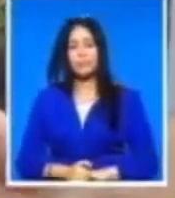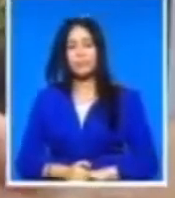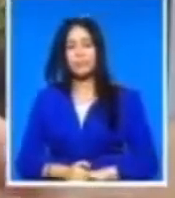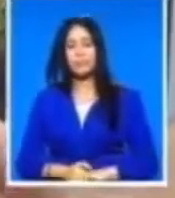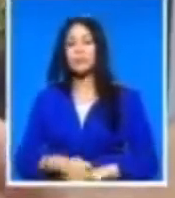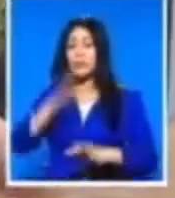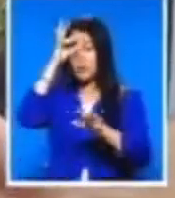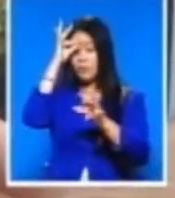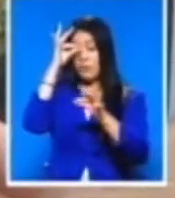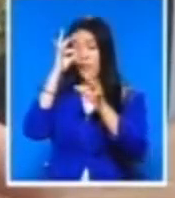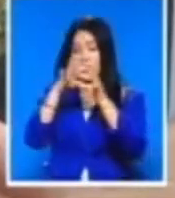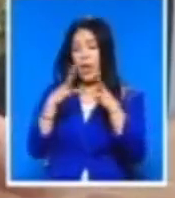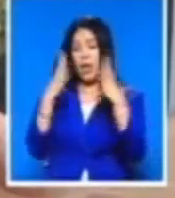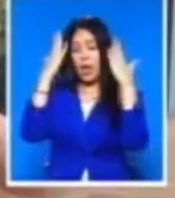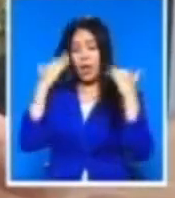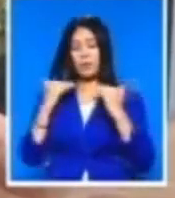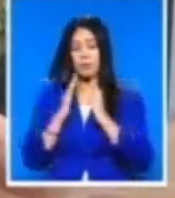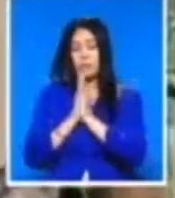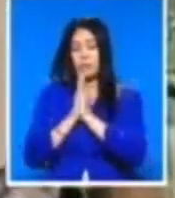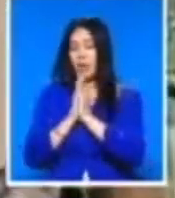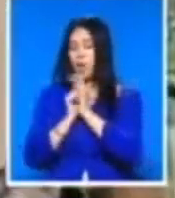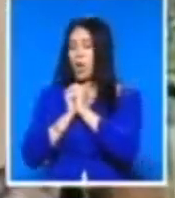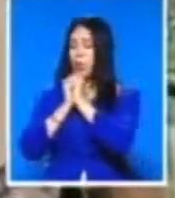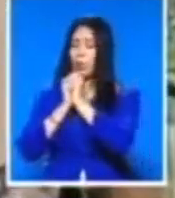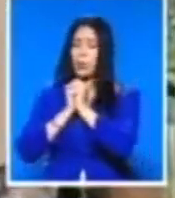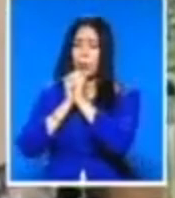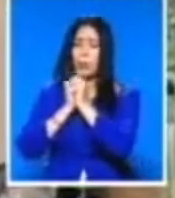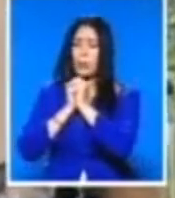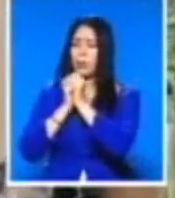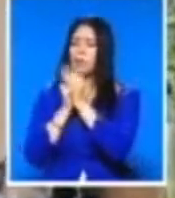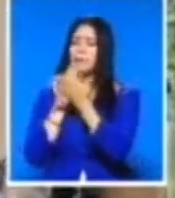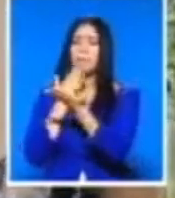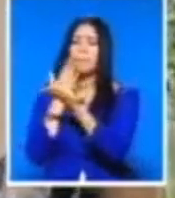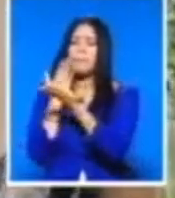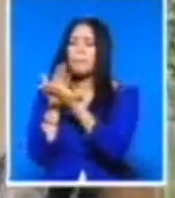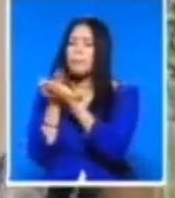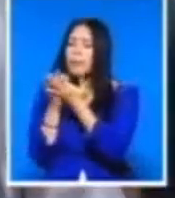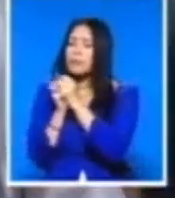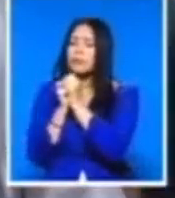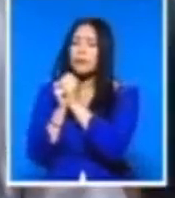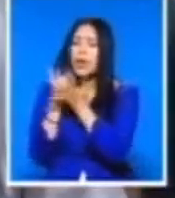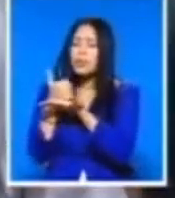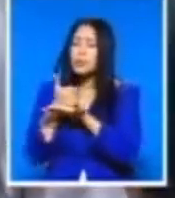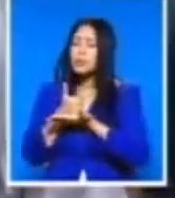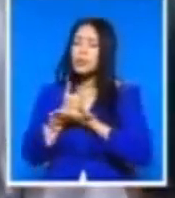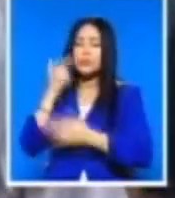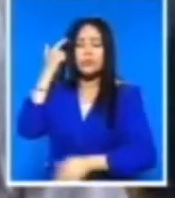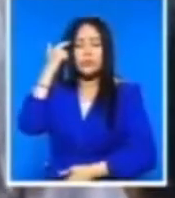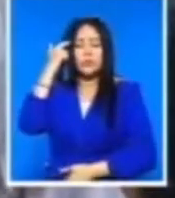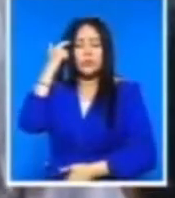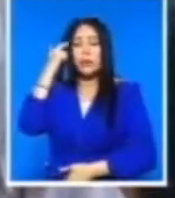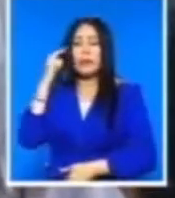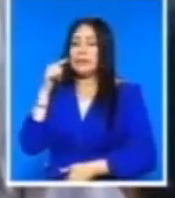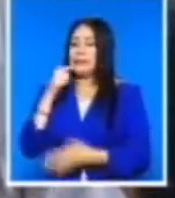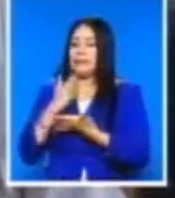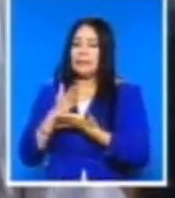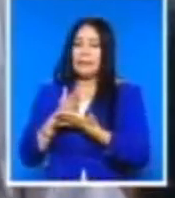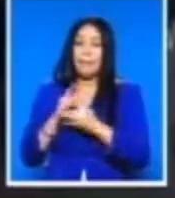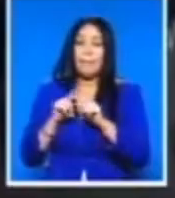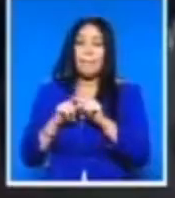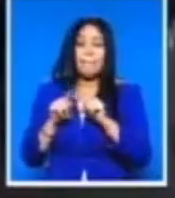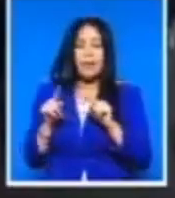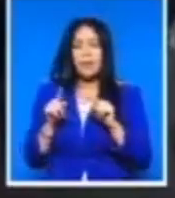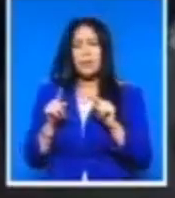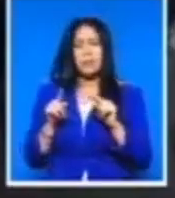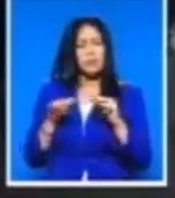a ella, ¿verdad? Porque ella me, yo siempre le pido, siempre es la que tengo en la mente. Bueno, aunque todas para mí son